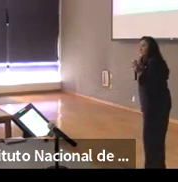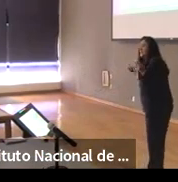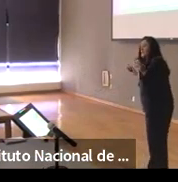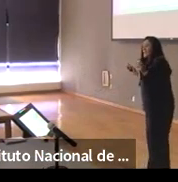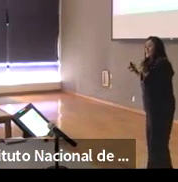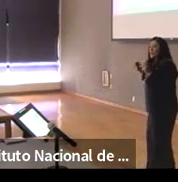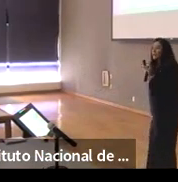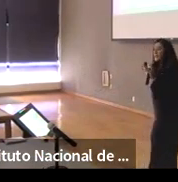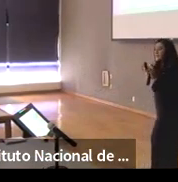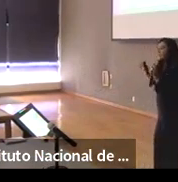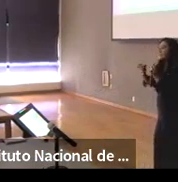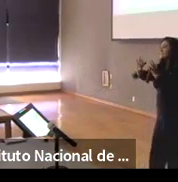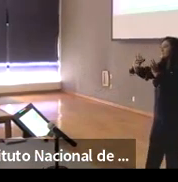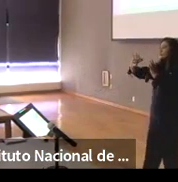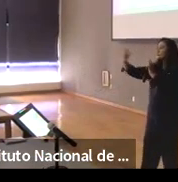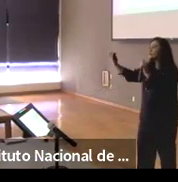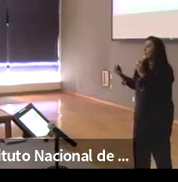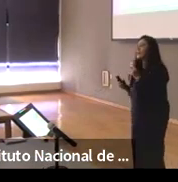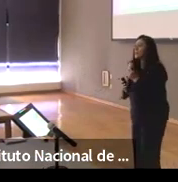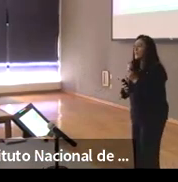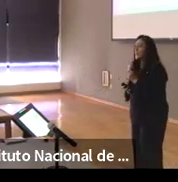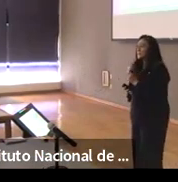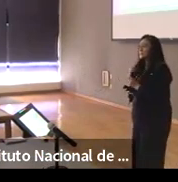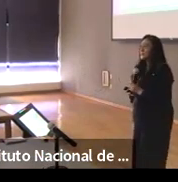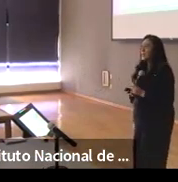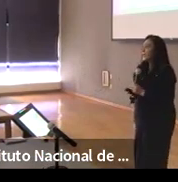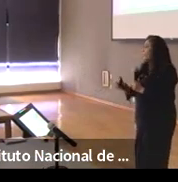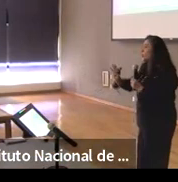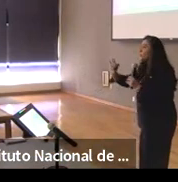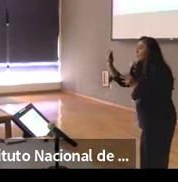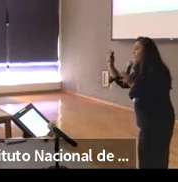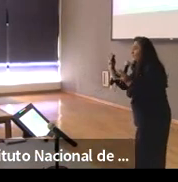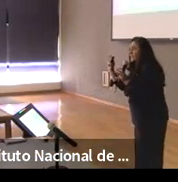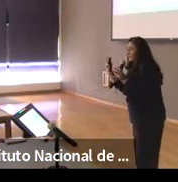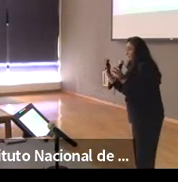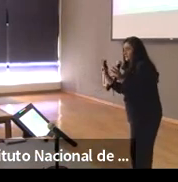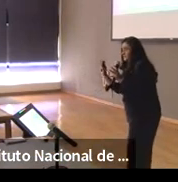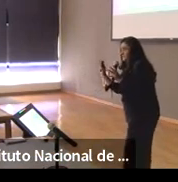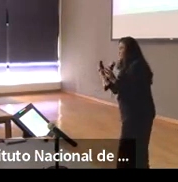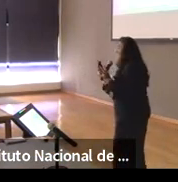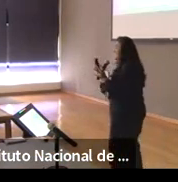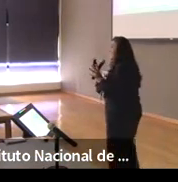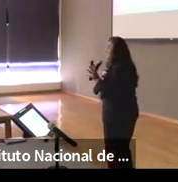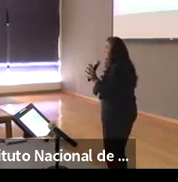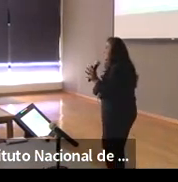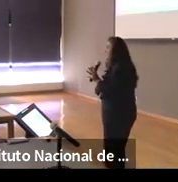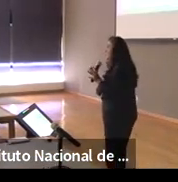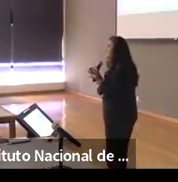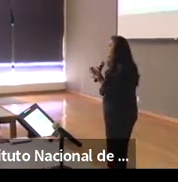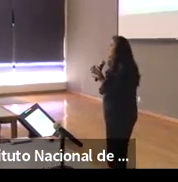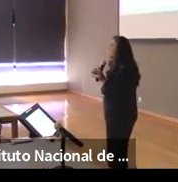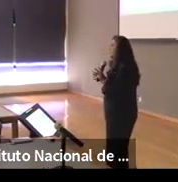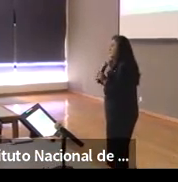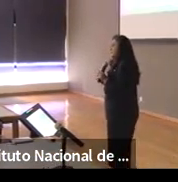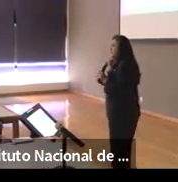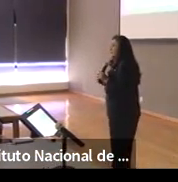decíamos el conflicto es con natural al hombre no puede haber una relación humana